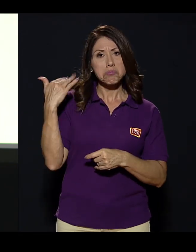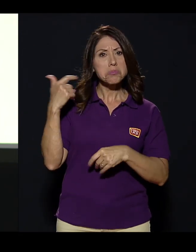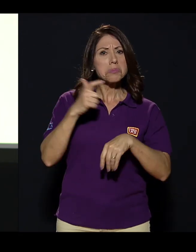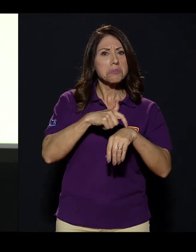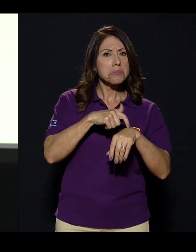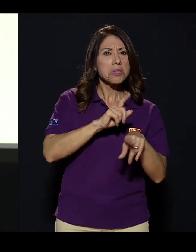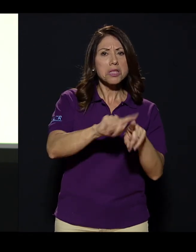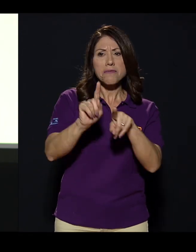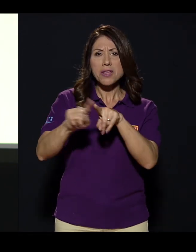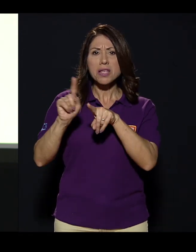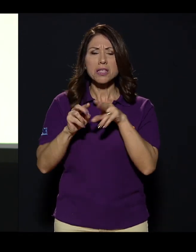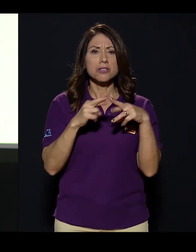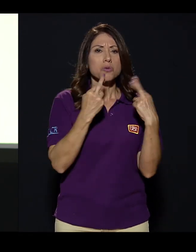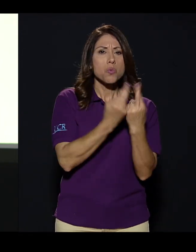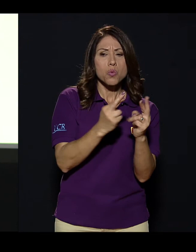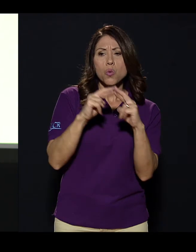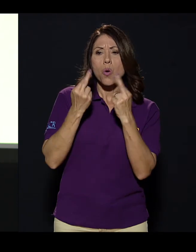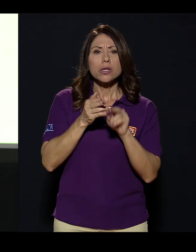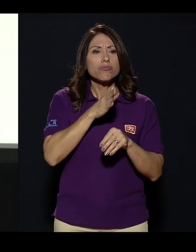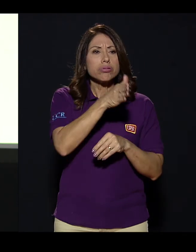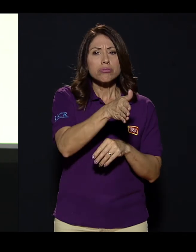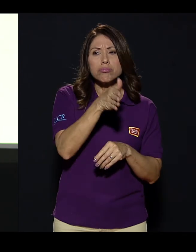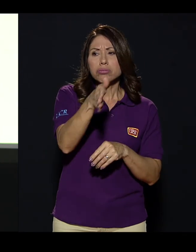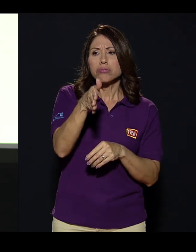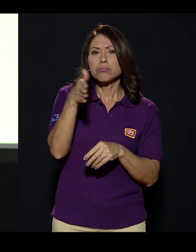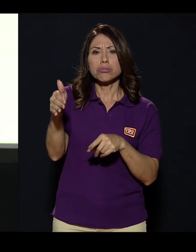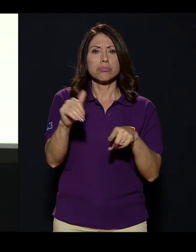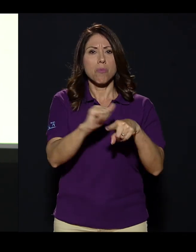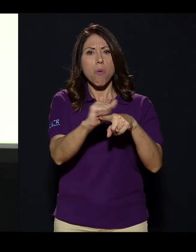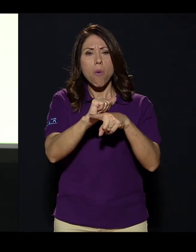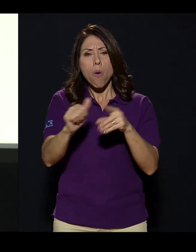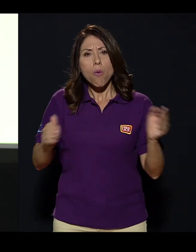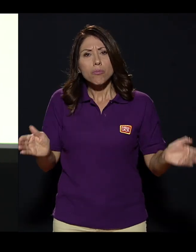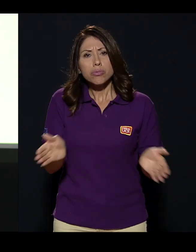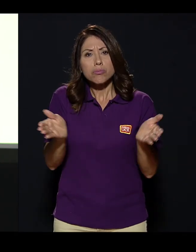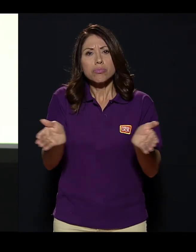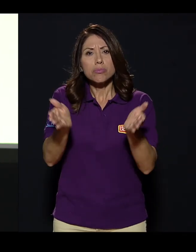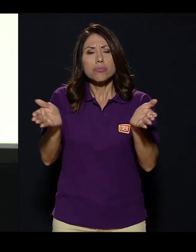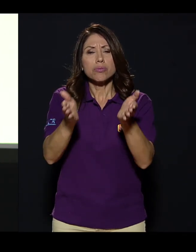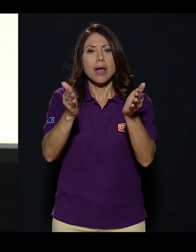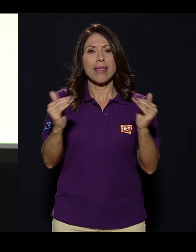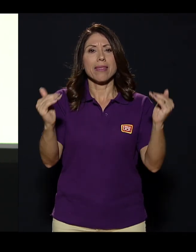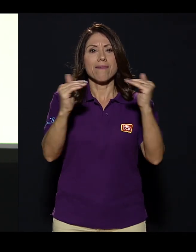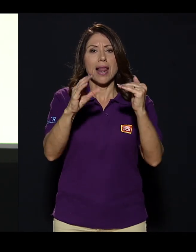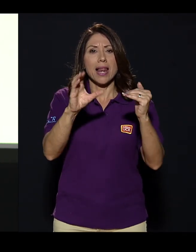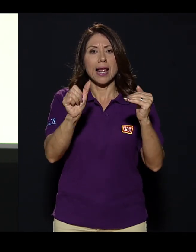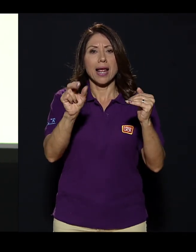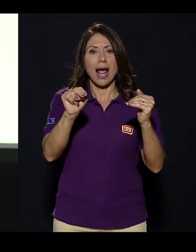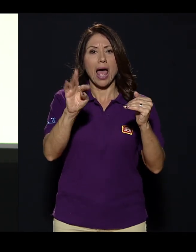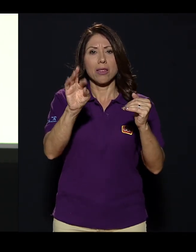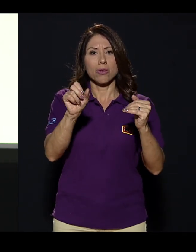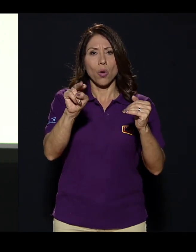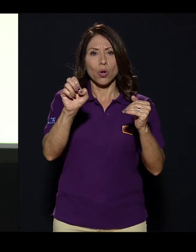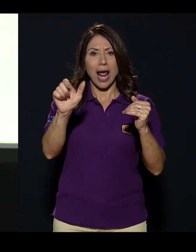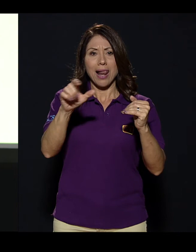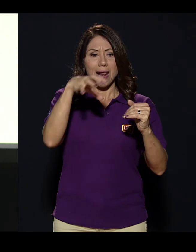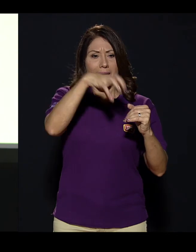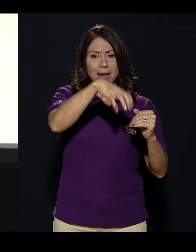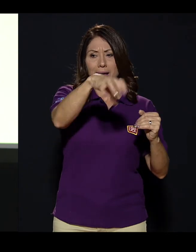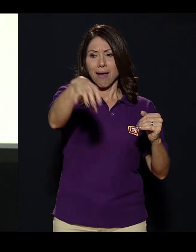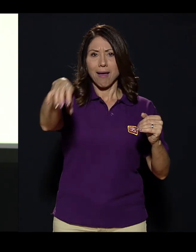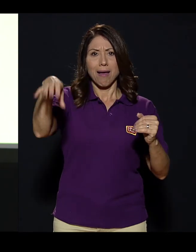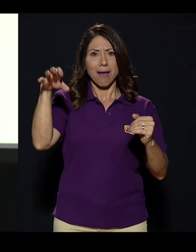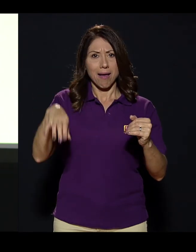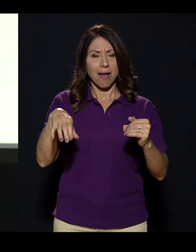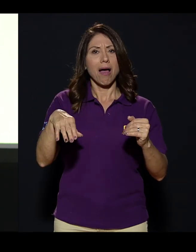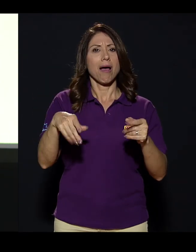y justamente todos llegamos con el mismo argumento: no tenemos plata. Entonces, han habido experiencias